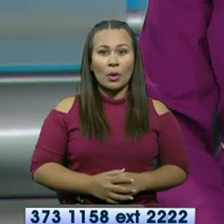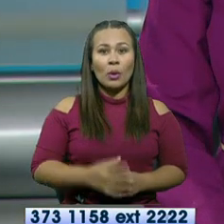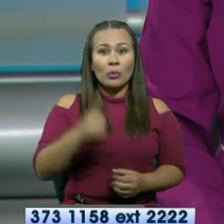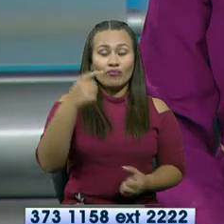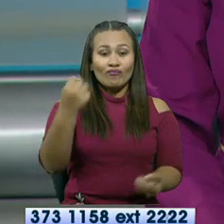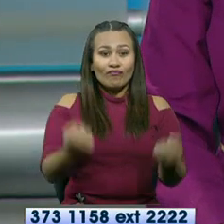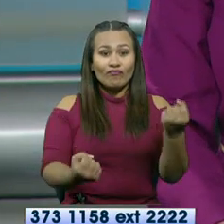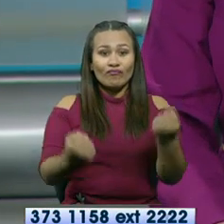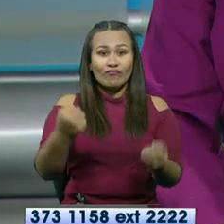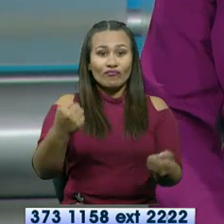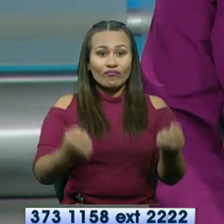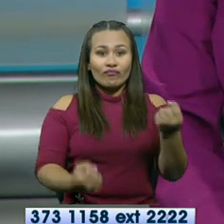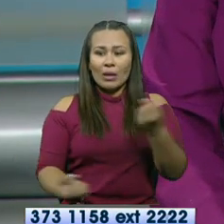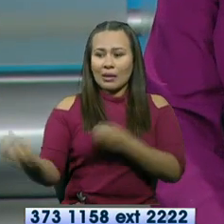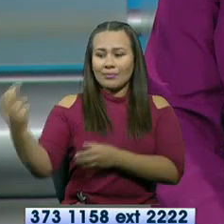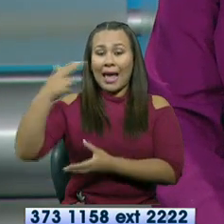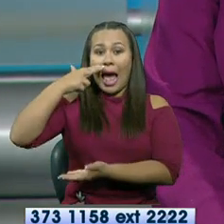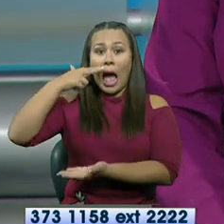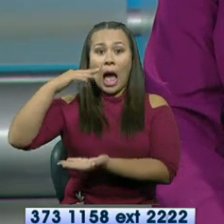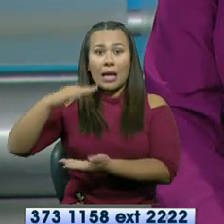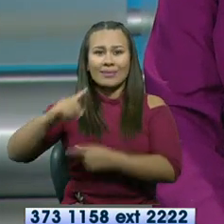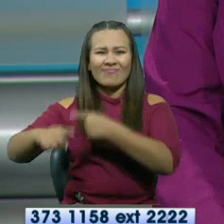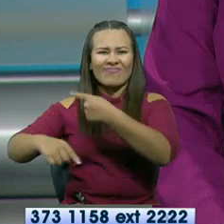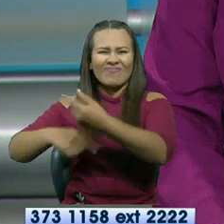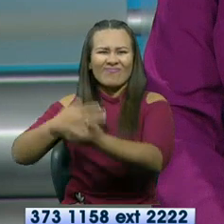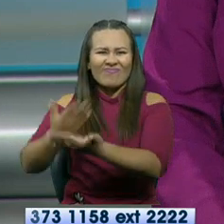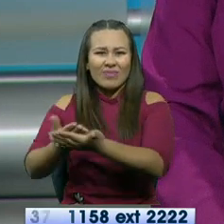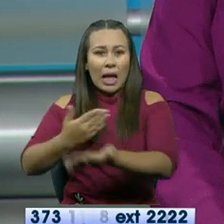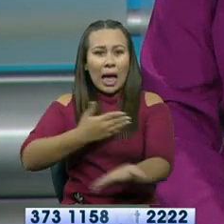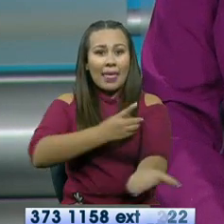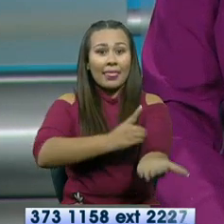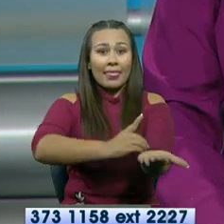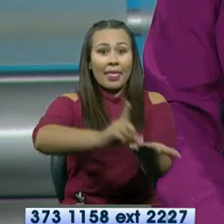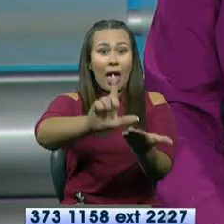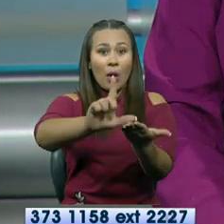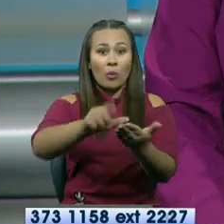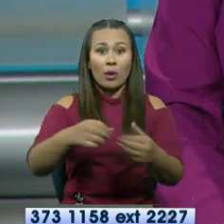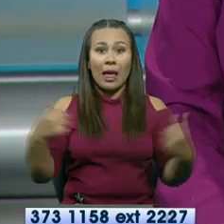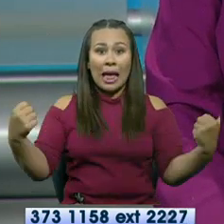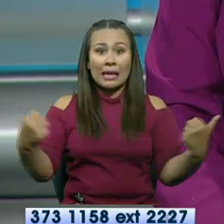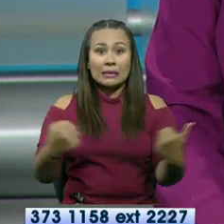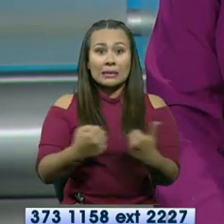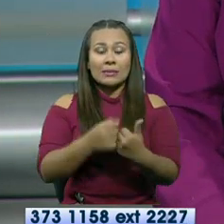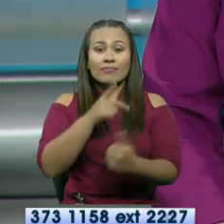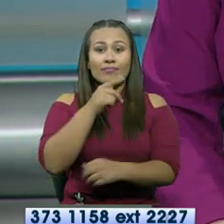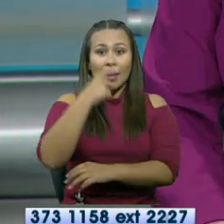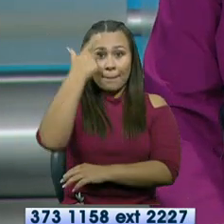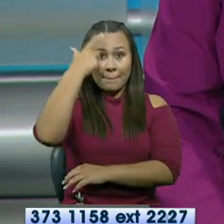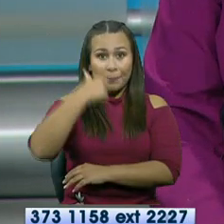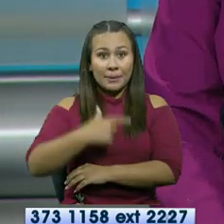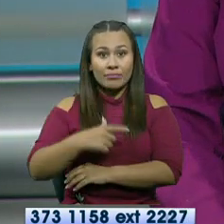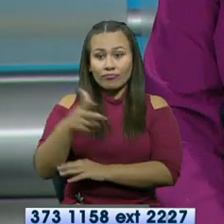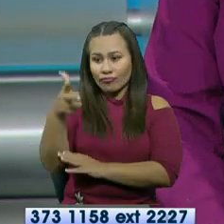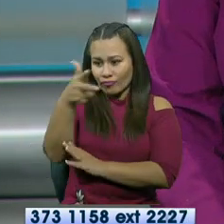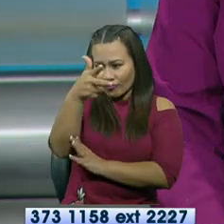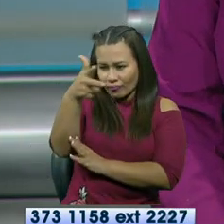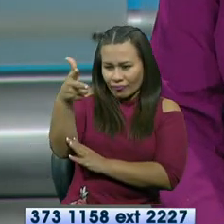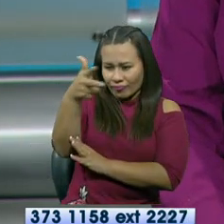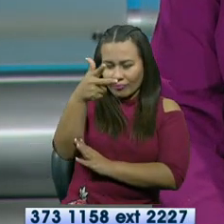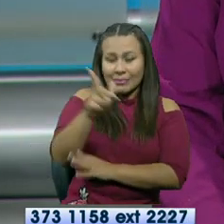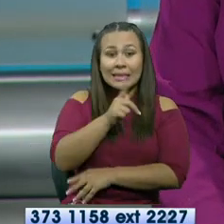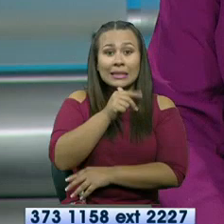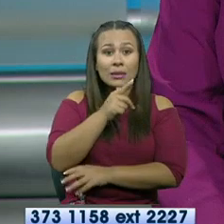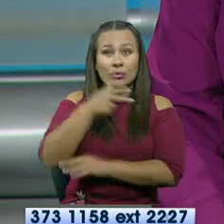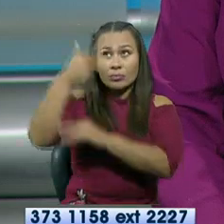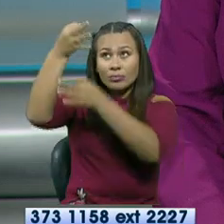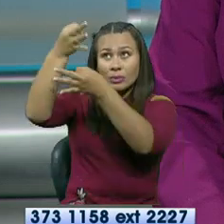Un vehículo pesado que transportaba gas se volcó en la vía a Daule. El accidente fue captado por las cámaras de la Corporación para la